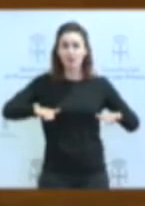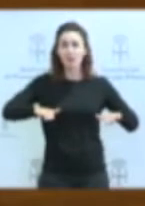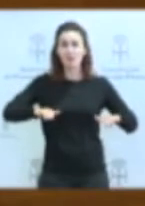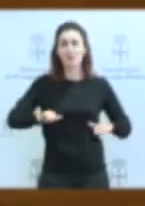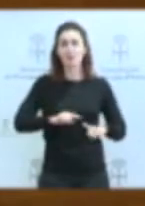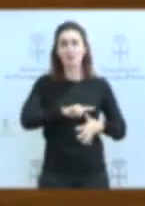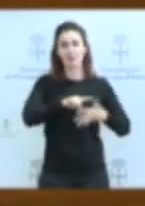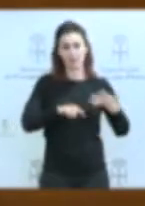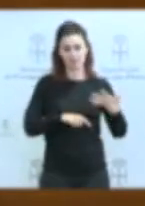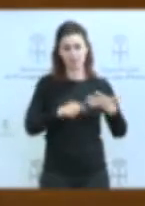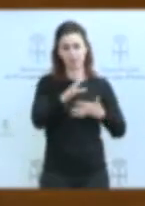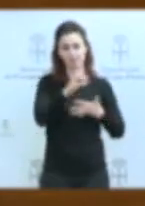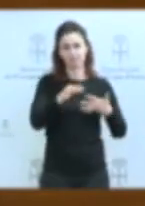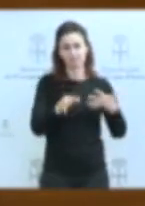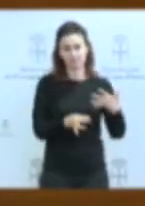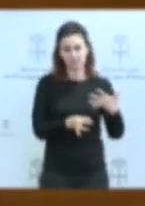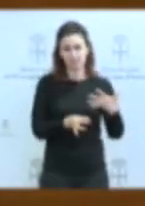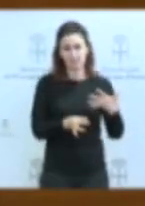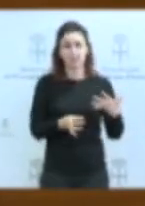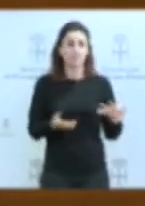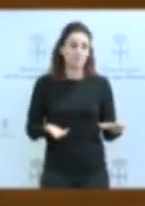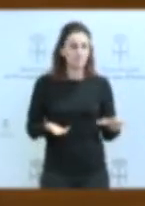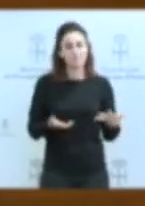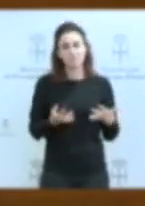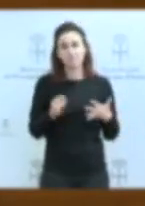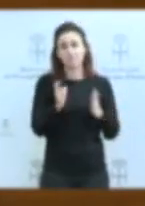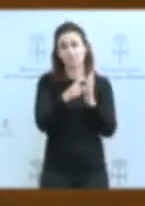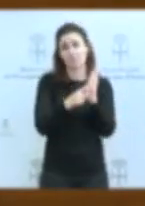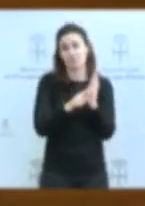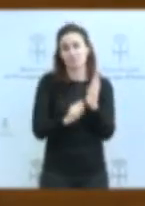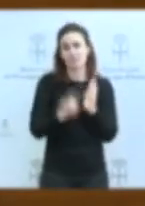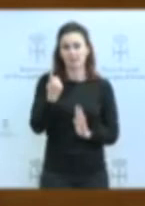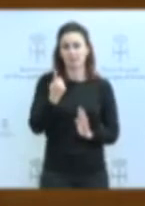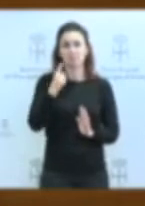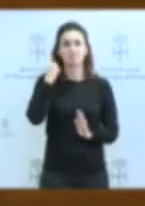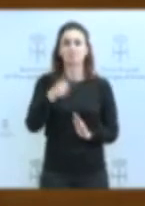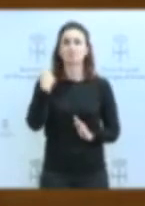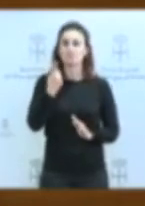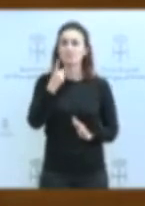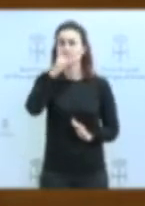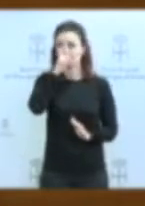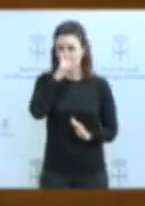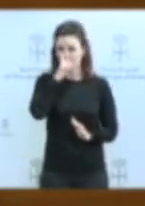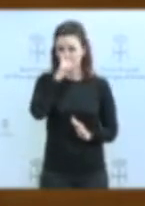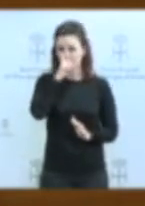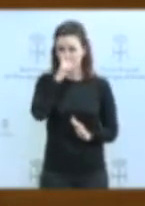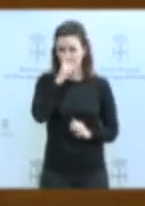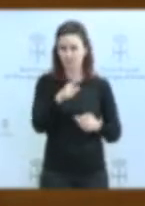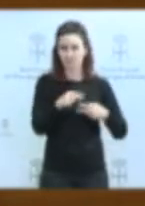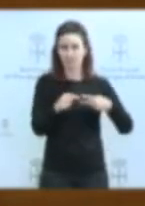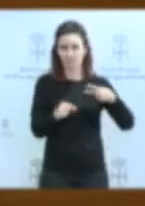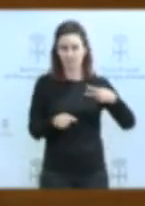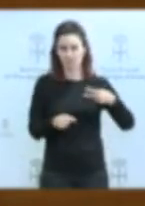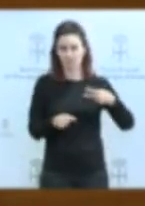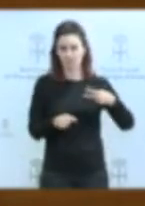con mayores puntuaciones, en el caso de Londres, les recuerdo que hay 2 opciones de aeropuertos, está el de Heathrow y está